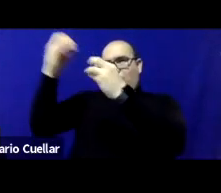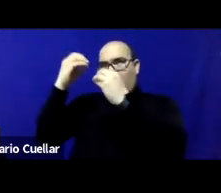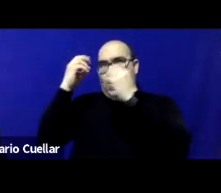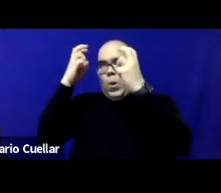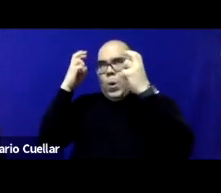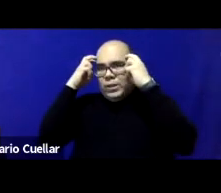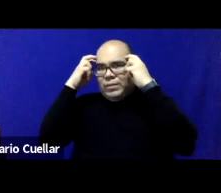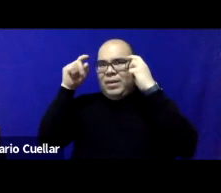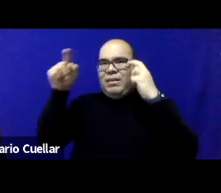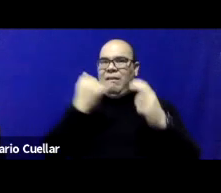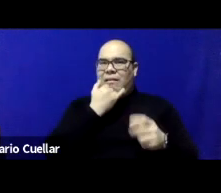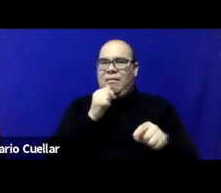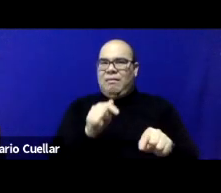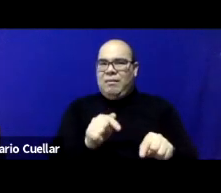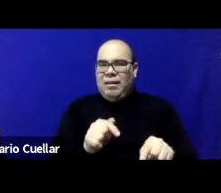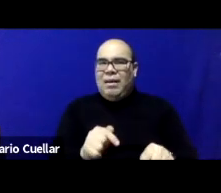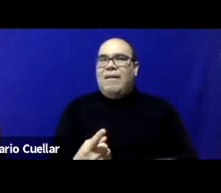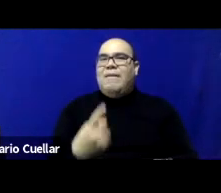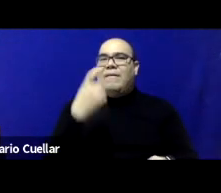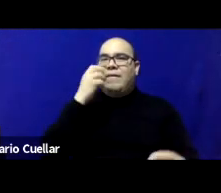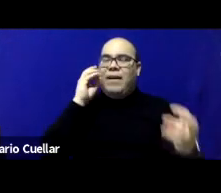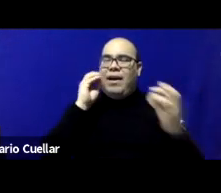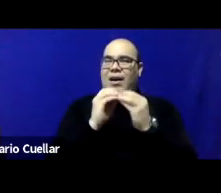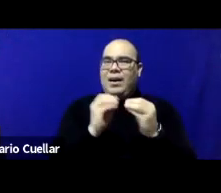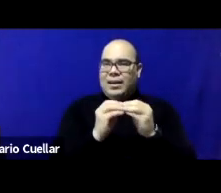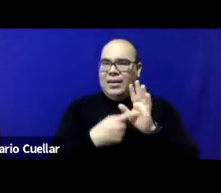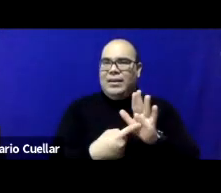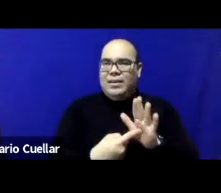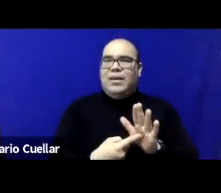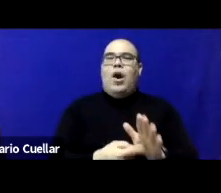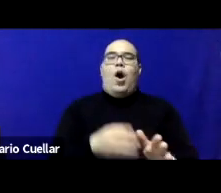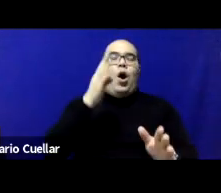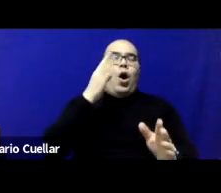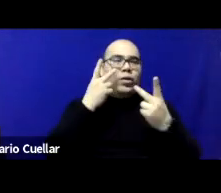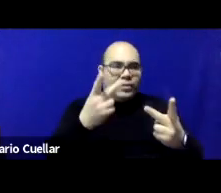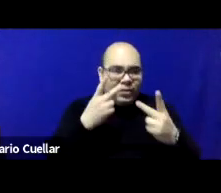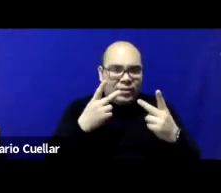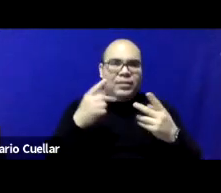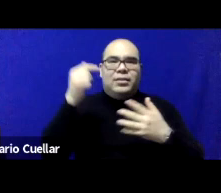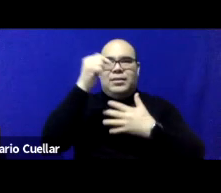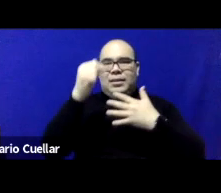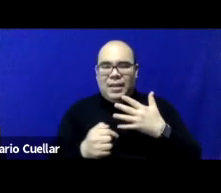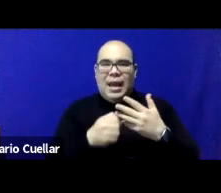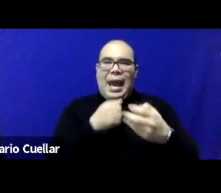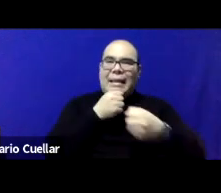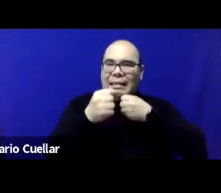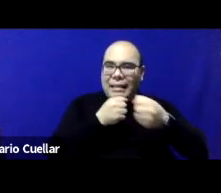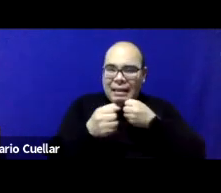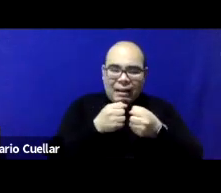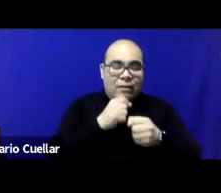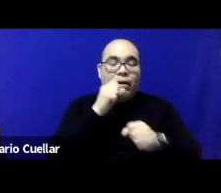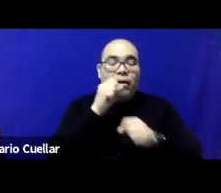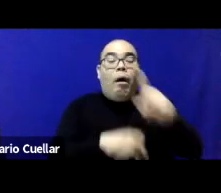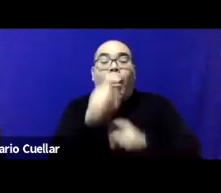algo. Y si no tienen las certezas, observen al niño, llámenlo a entrevista, no indaguen más de lo que no puedan